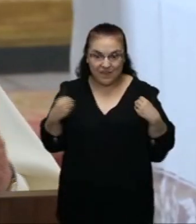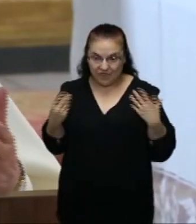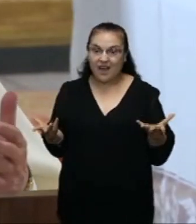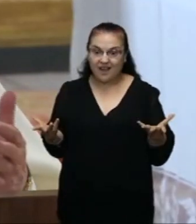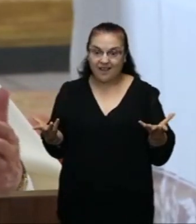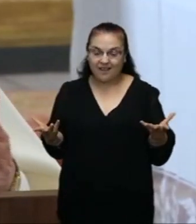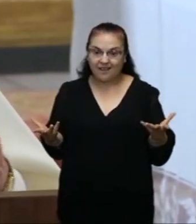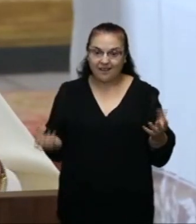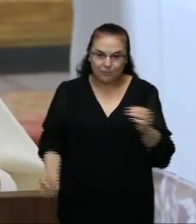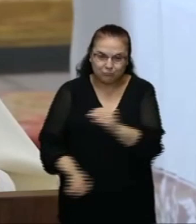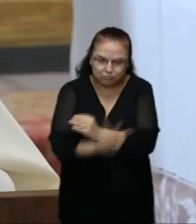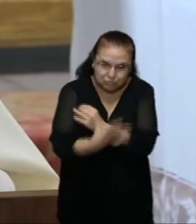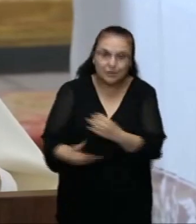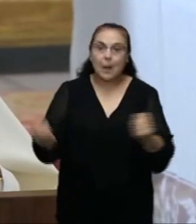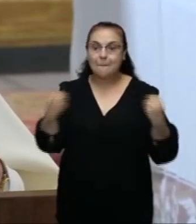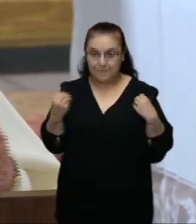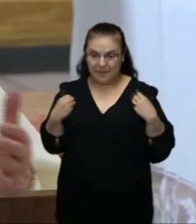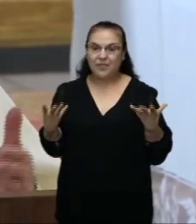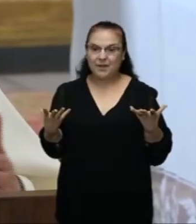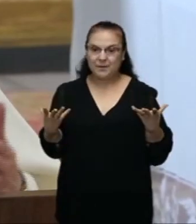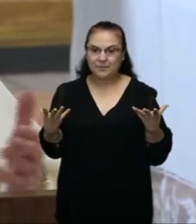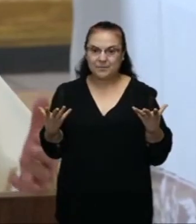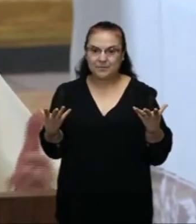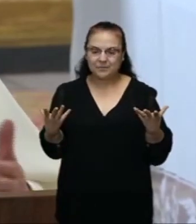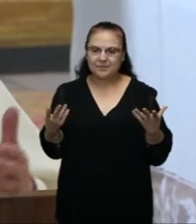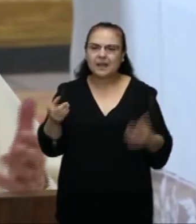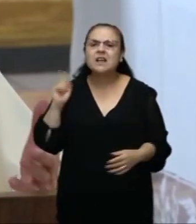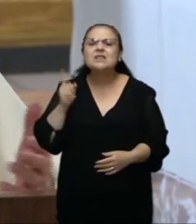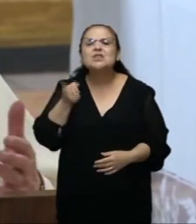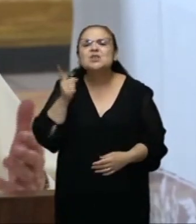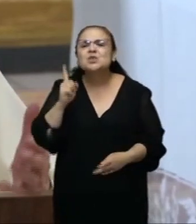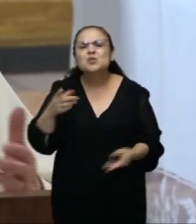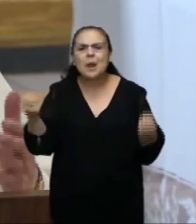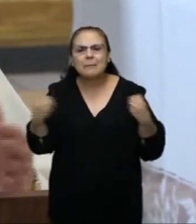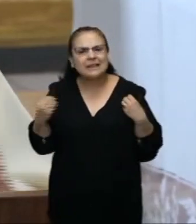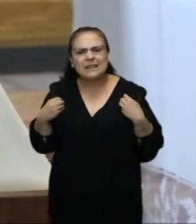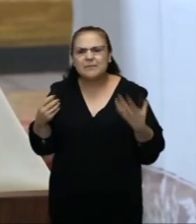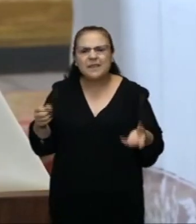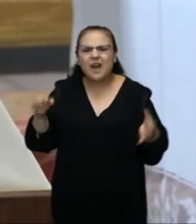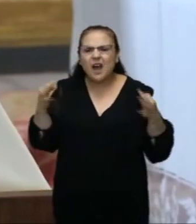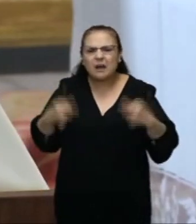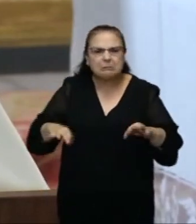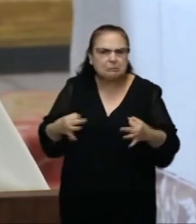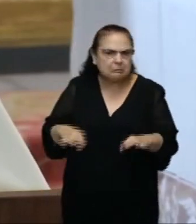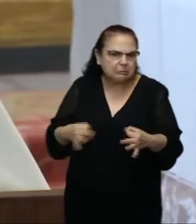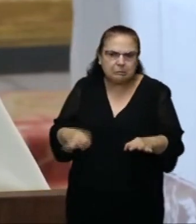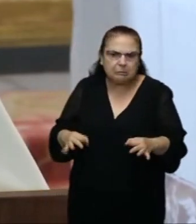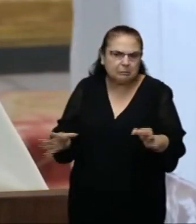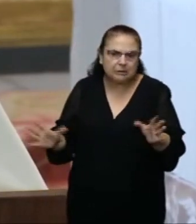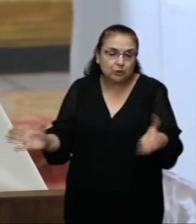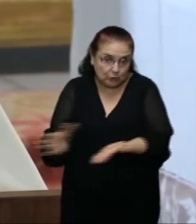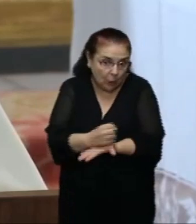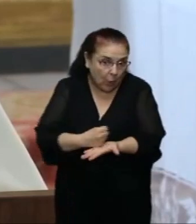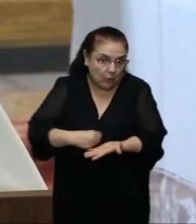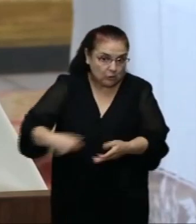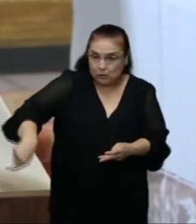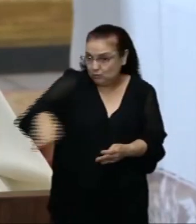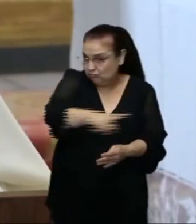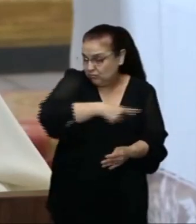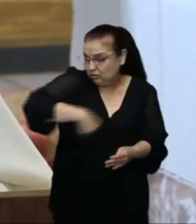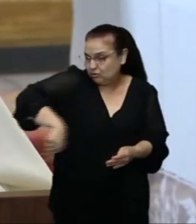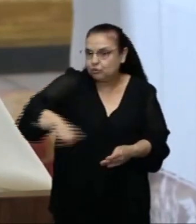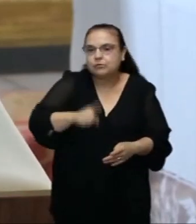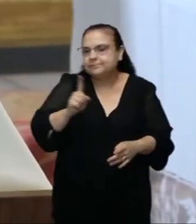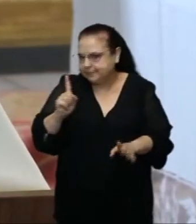Y no solamente la vida habitual de todos y cada uno de nosotros,